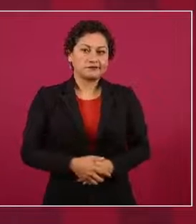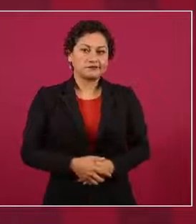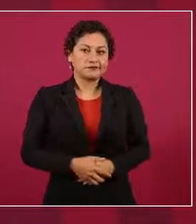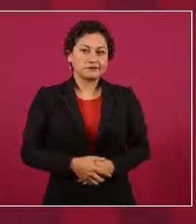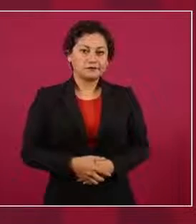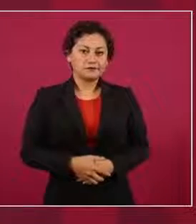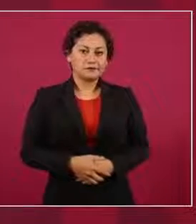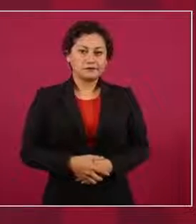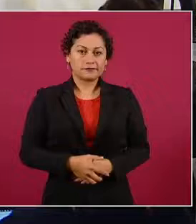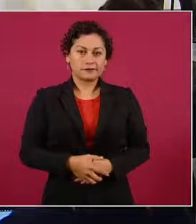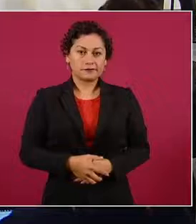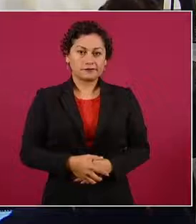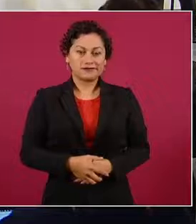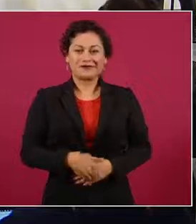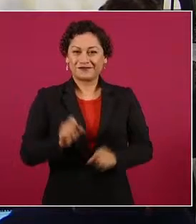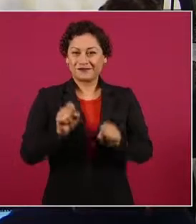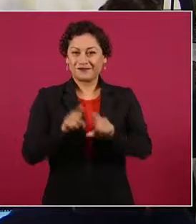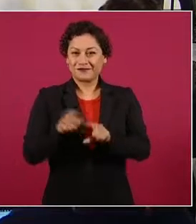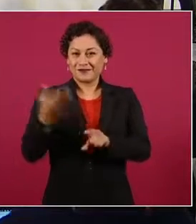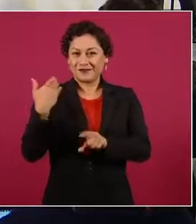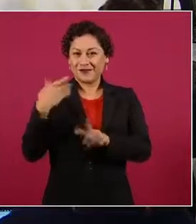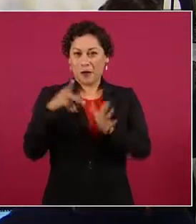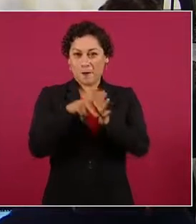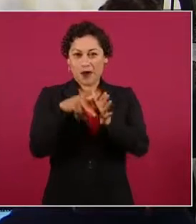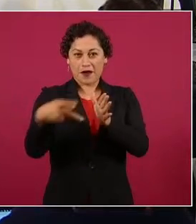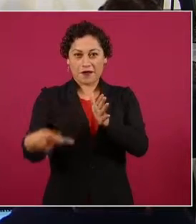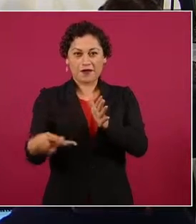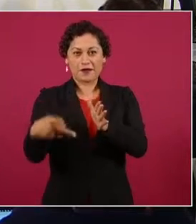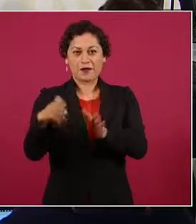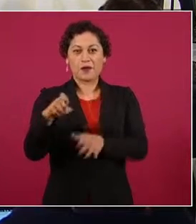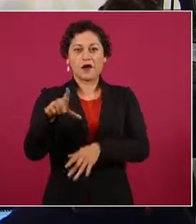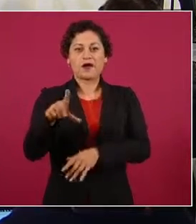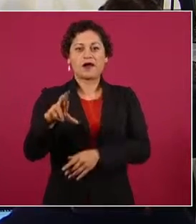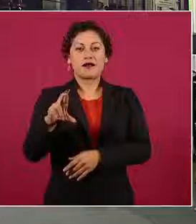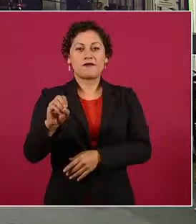Así como el Reforma, ¿por qué no lo vuelves a poner, de favor?